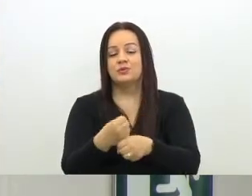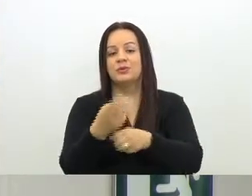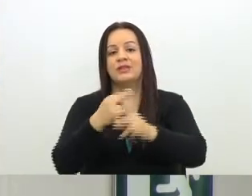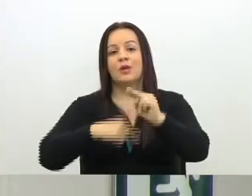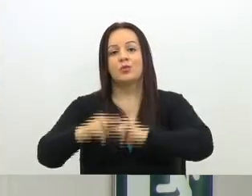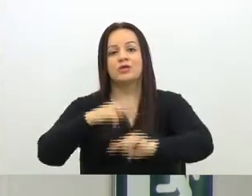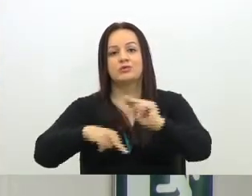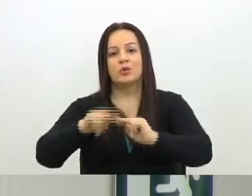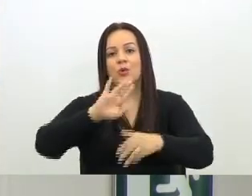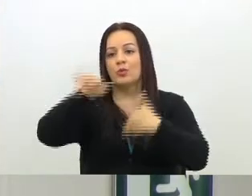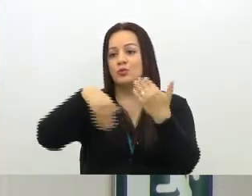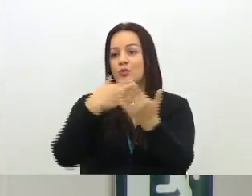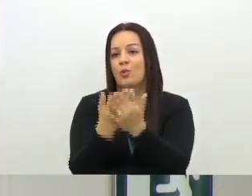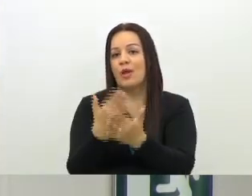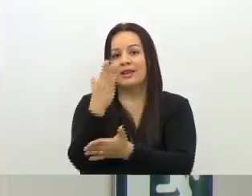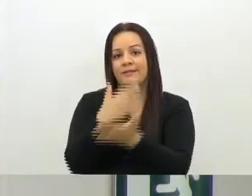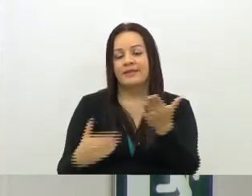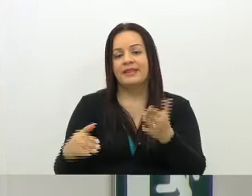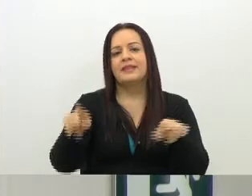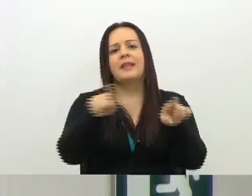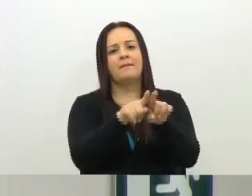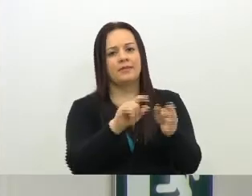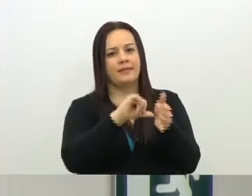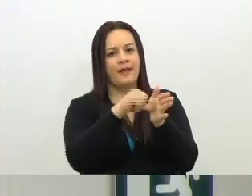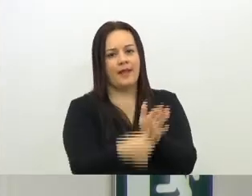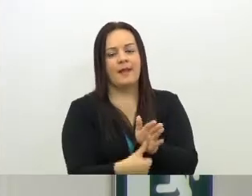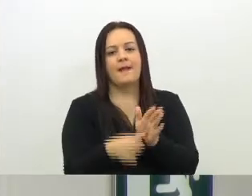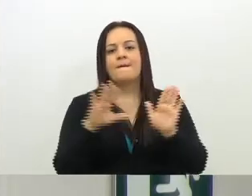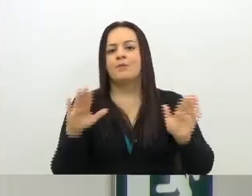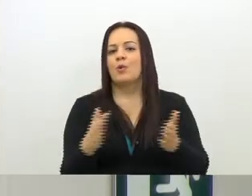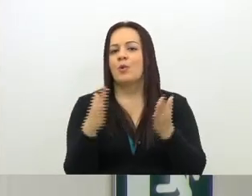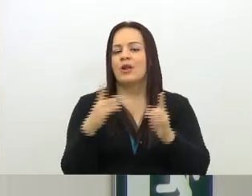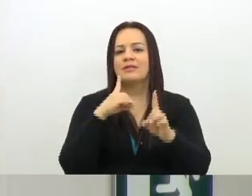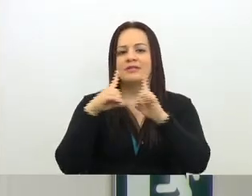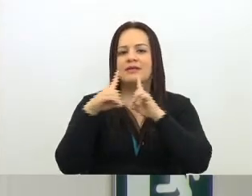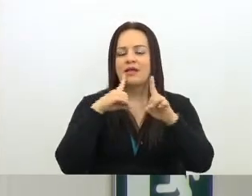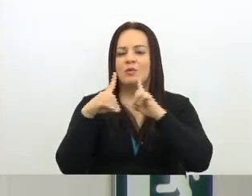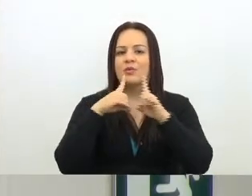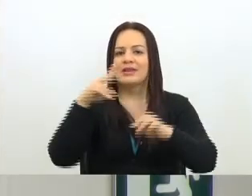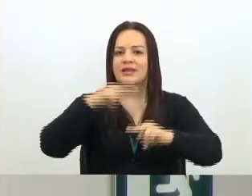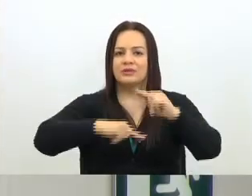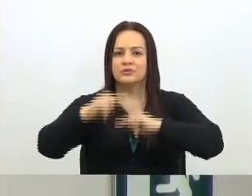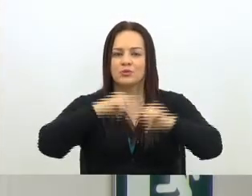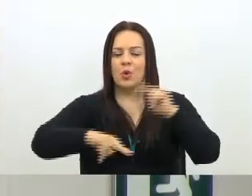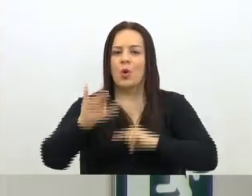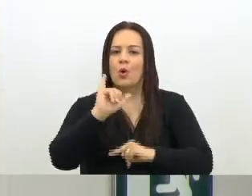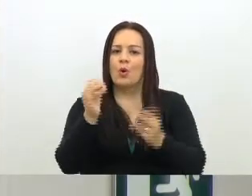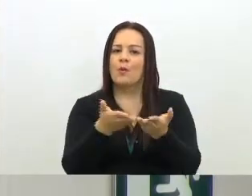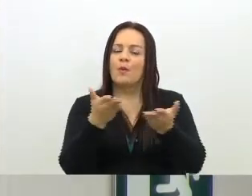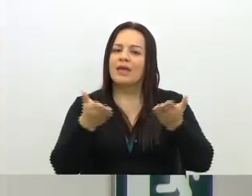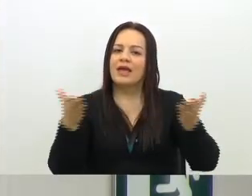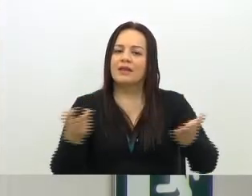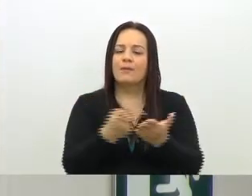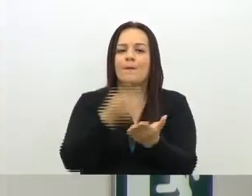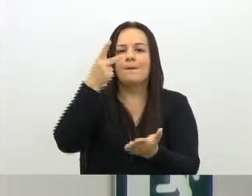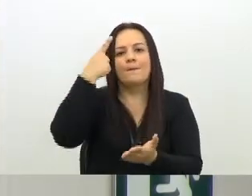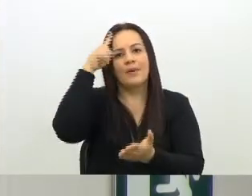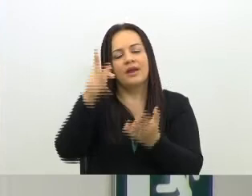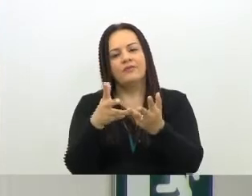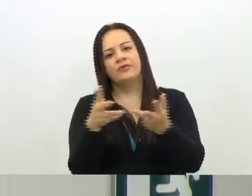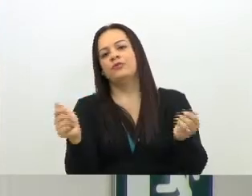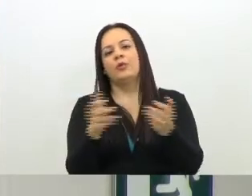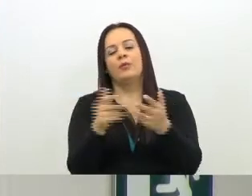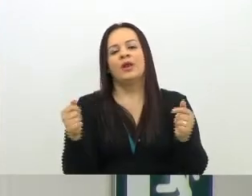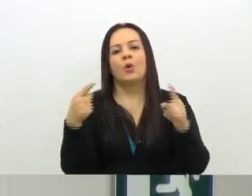partes. Se resaltó también que se promovió el diálogo y las negociaciones como mecanismos válidos para resolver el